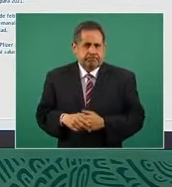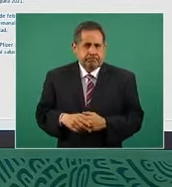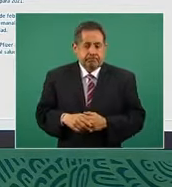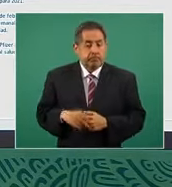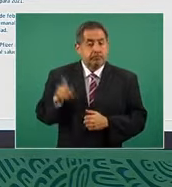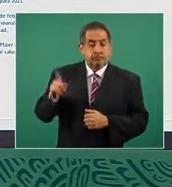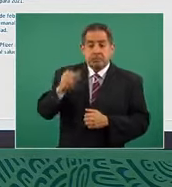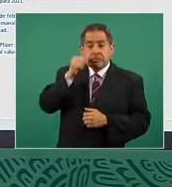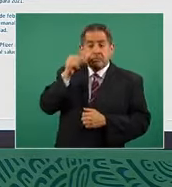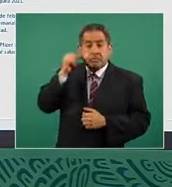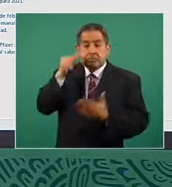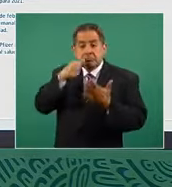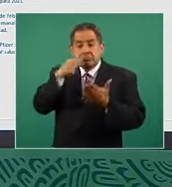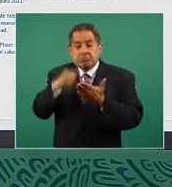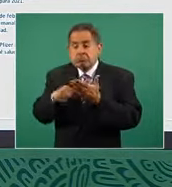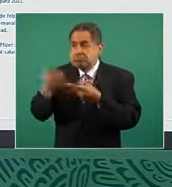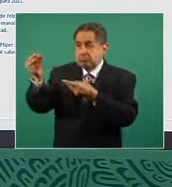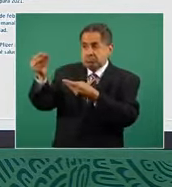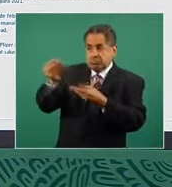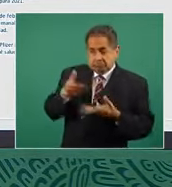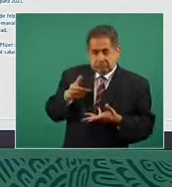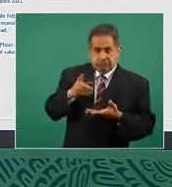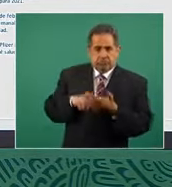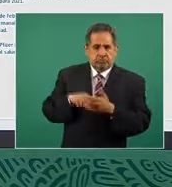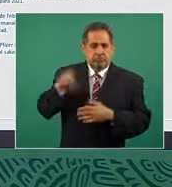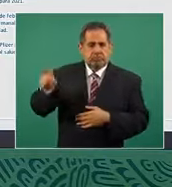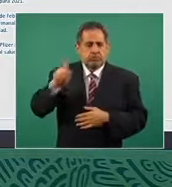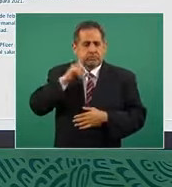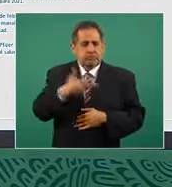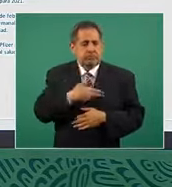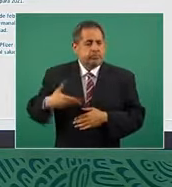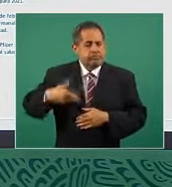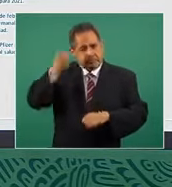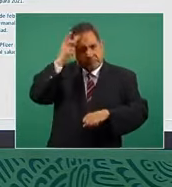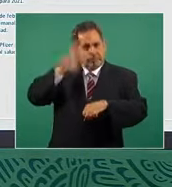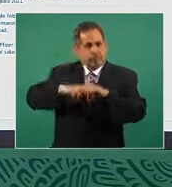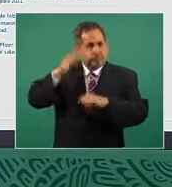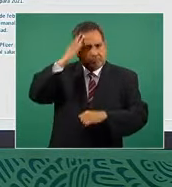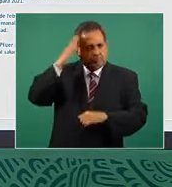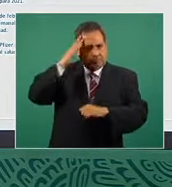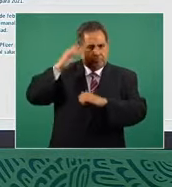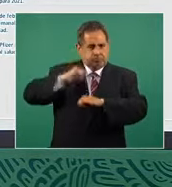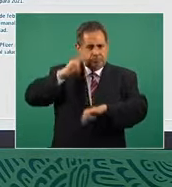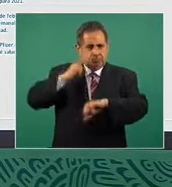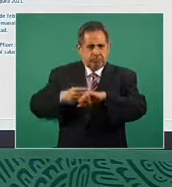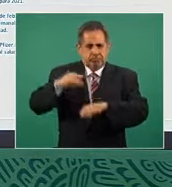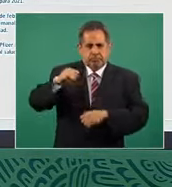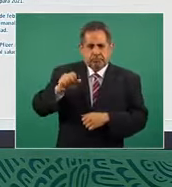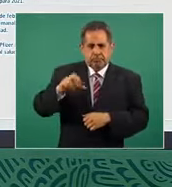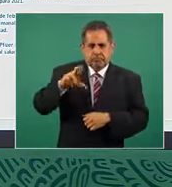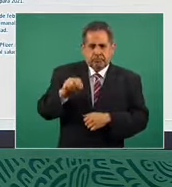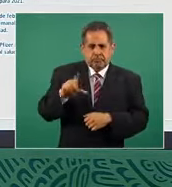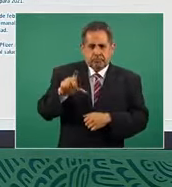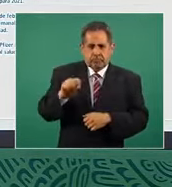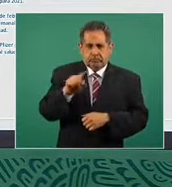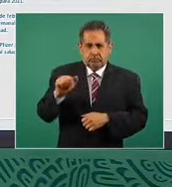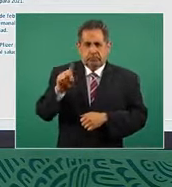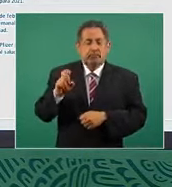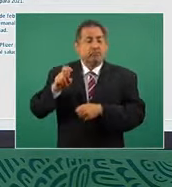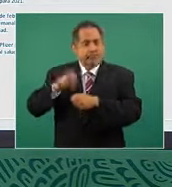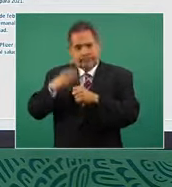Pfizer mandó ayer una comunicación de la presidenta y directora general María Constanza Lozada en